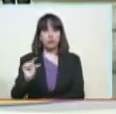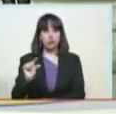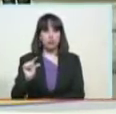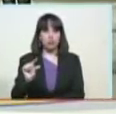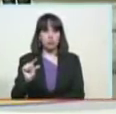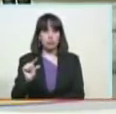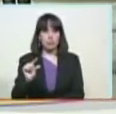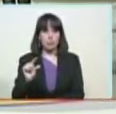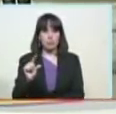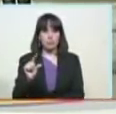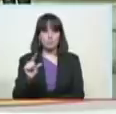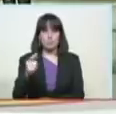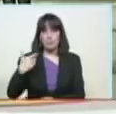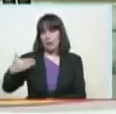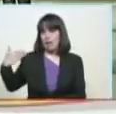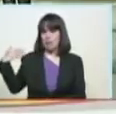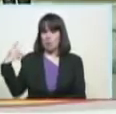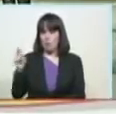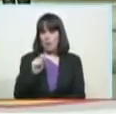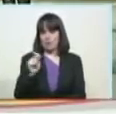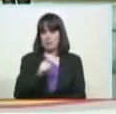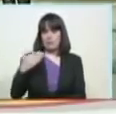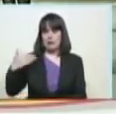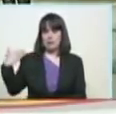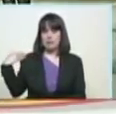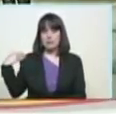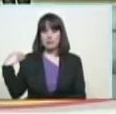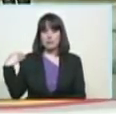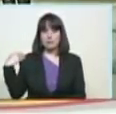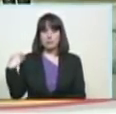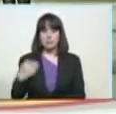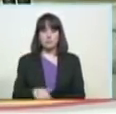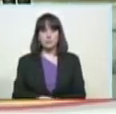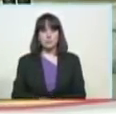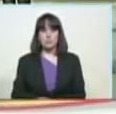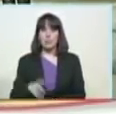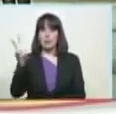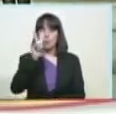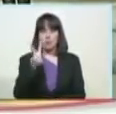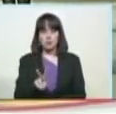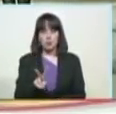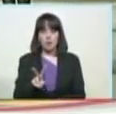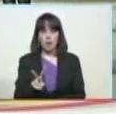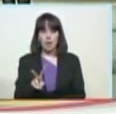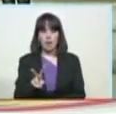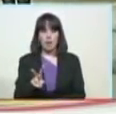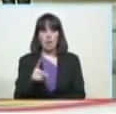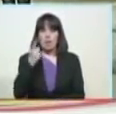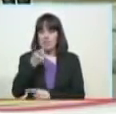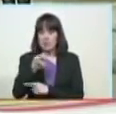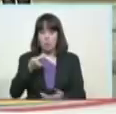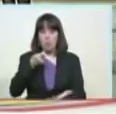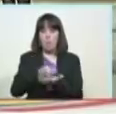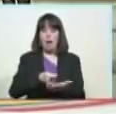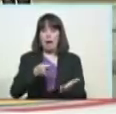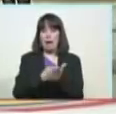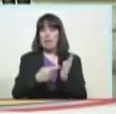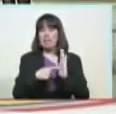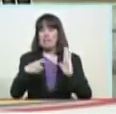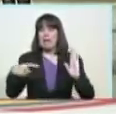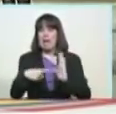apenas unos meses atrás venezuela tuvo que pagar en deuda